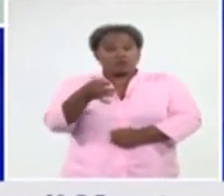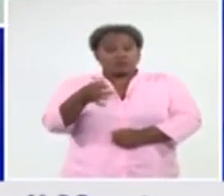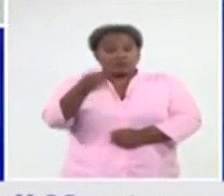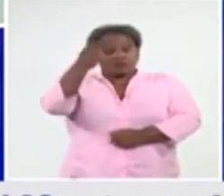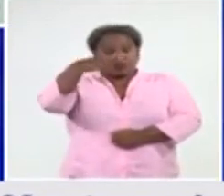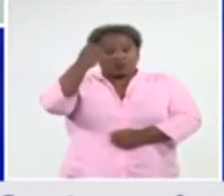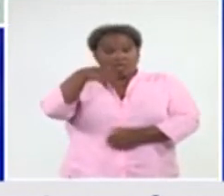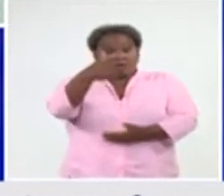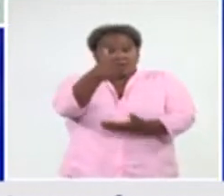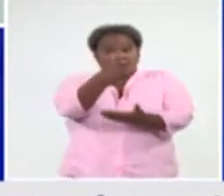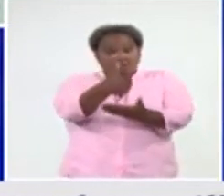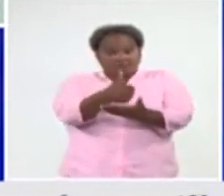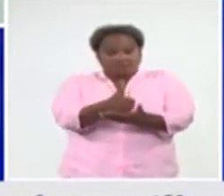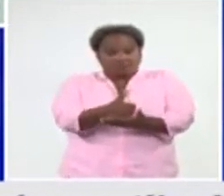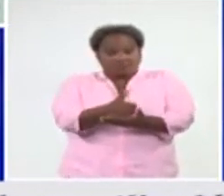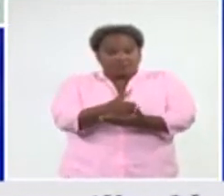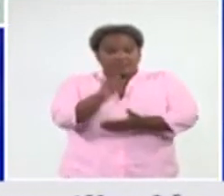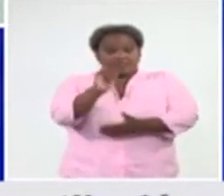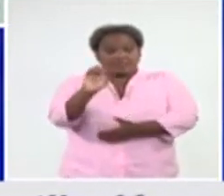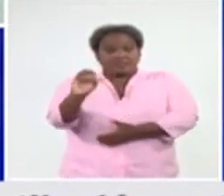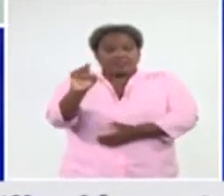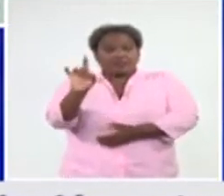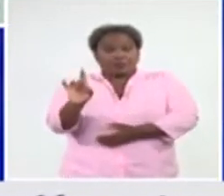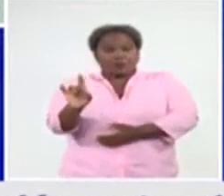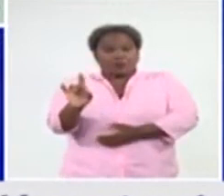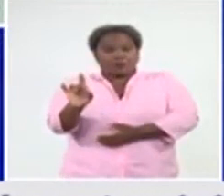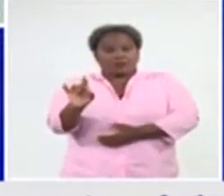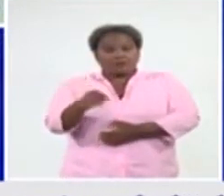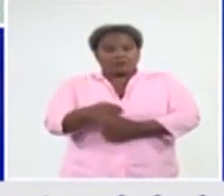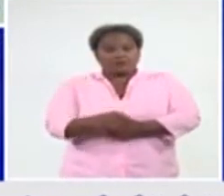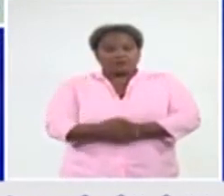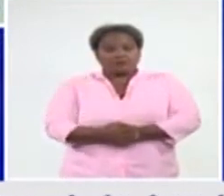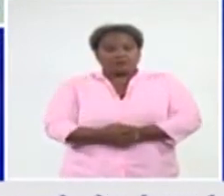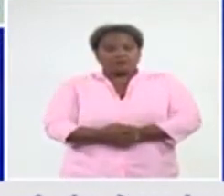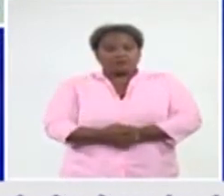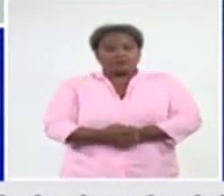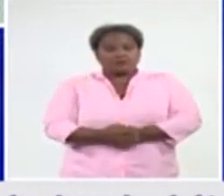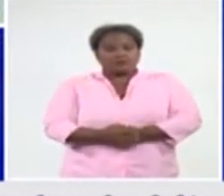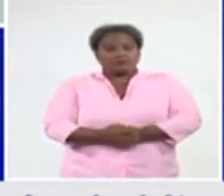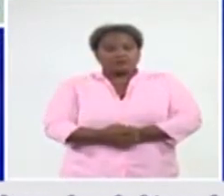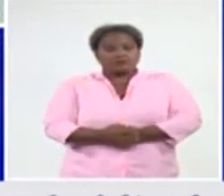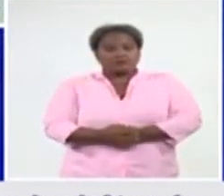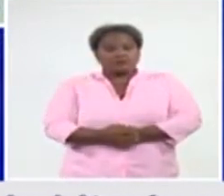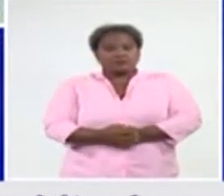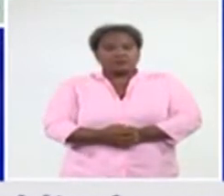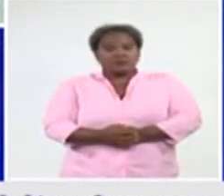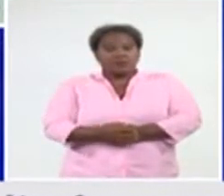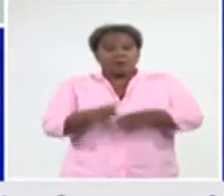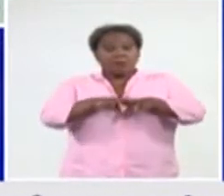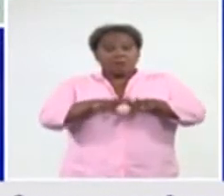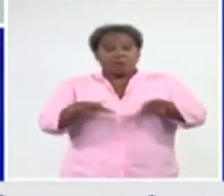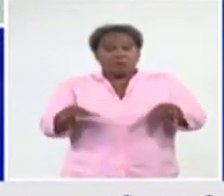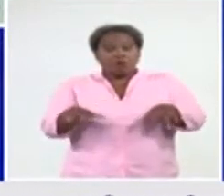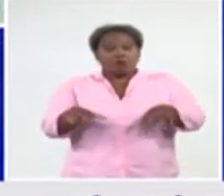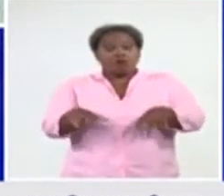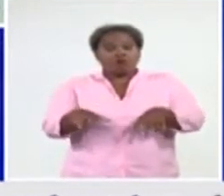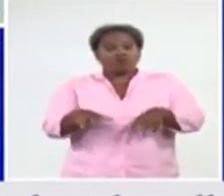Ávila, 609 de los 1.211. Morón también con una cifra